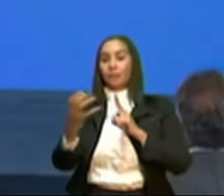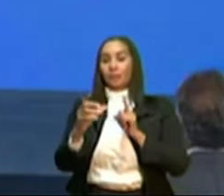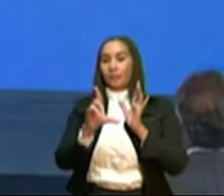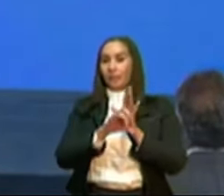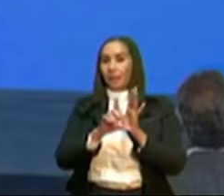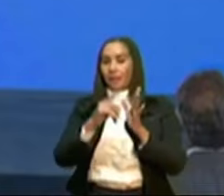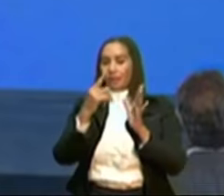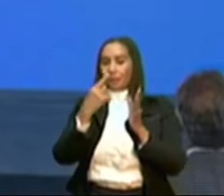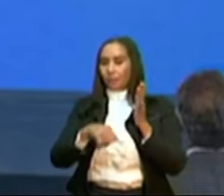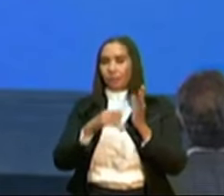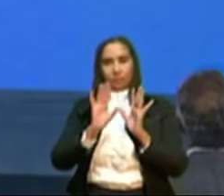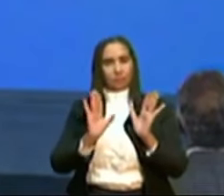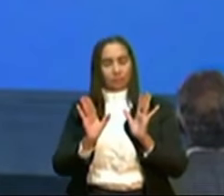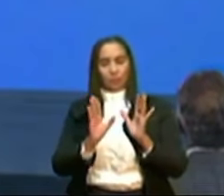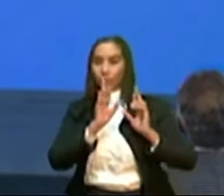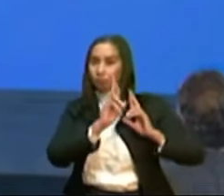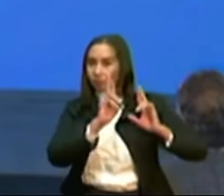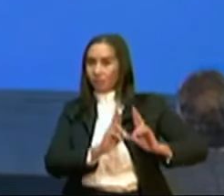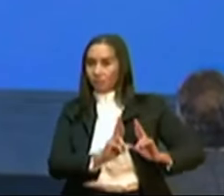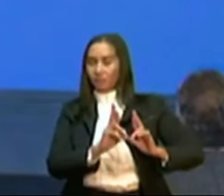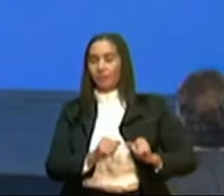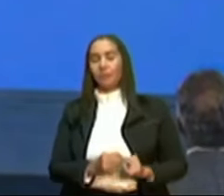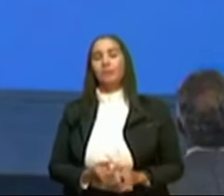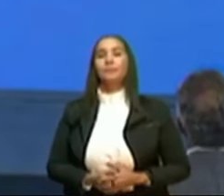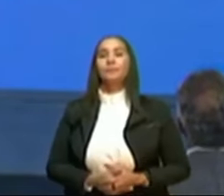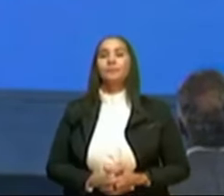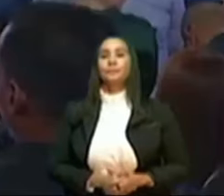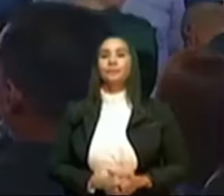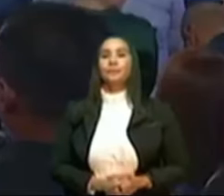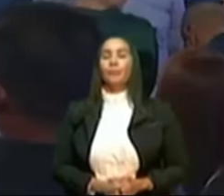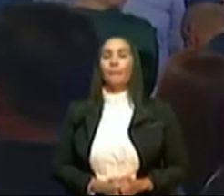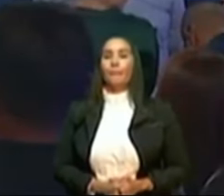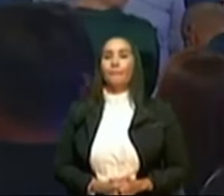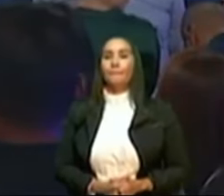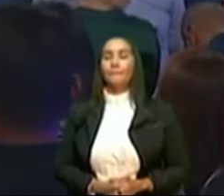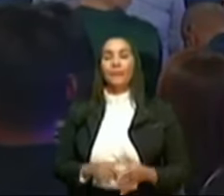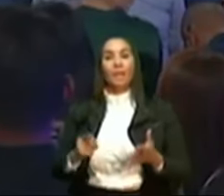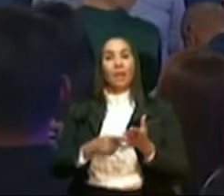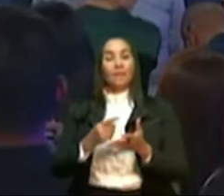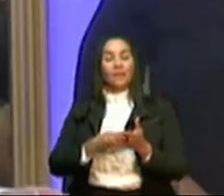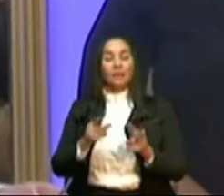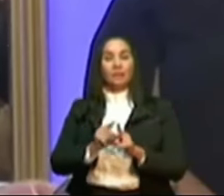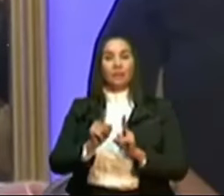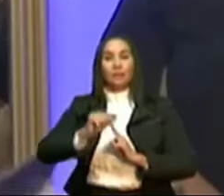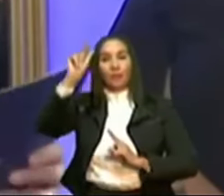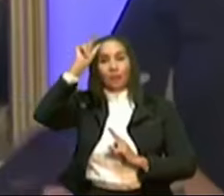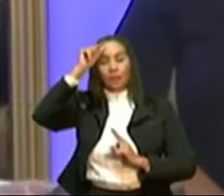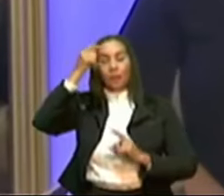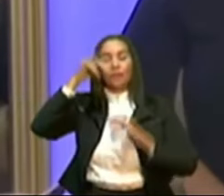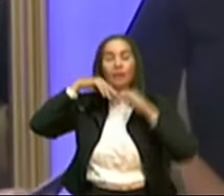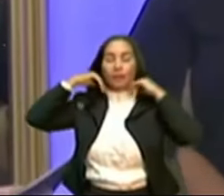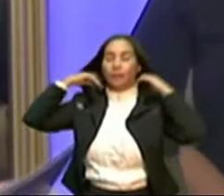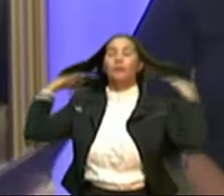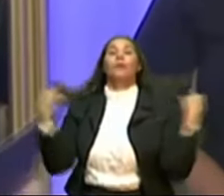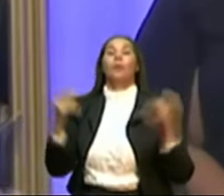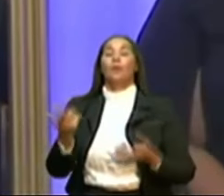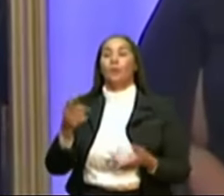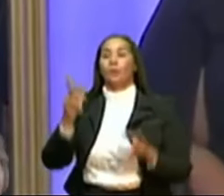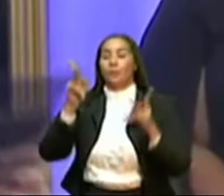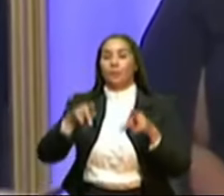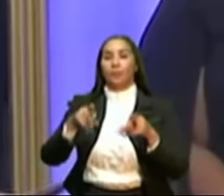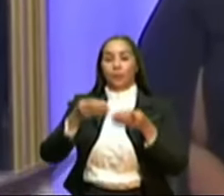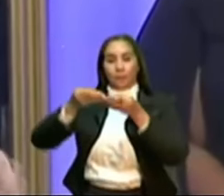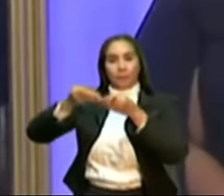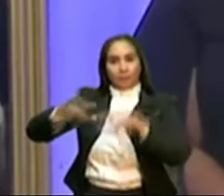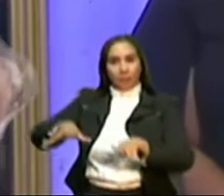leyes, como ha actuado cautelosamente el Ministerio de la Vivienda. Y muchas veces el gobierno, en un caso judicial con un contratista, pierde